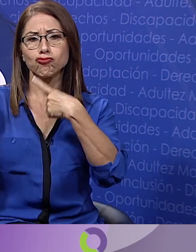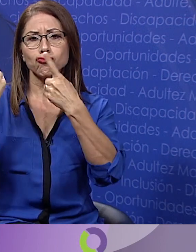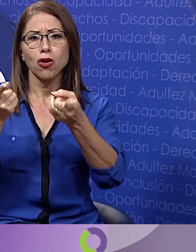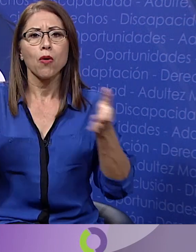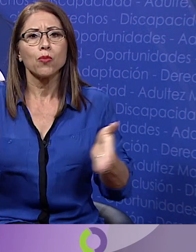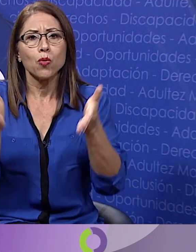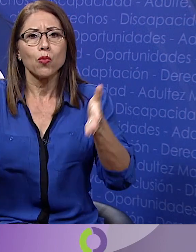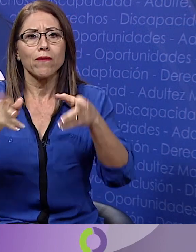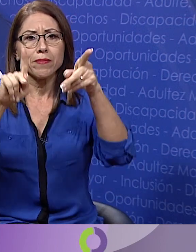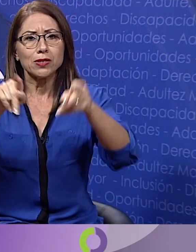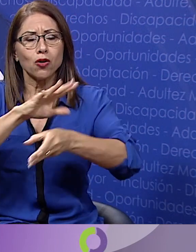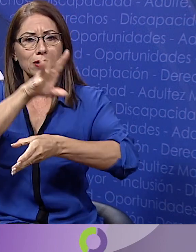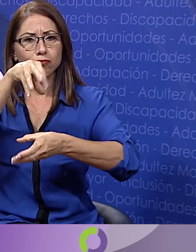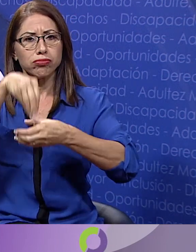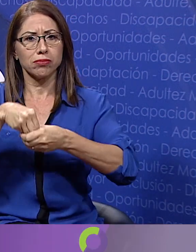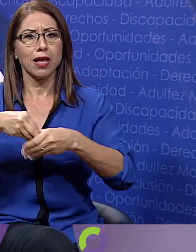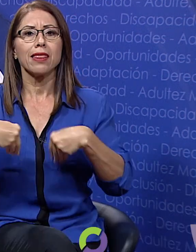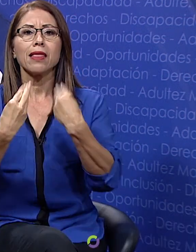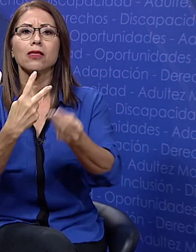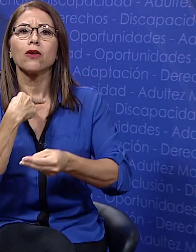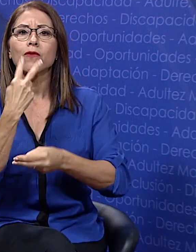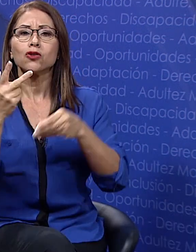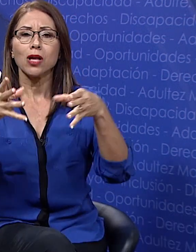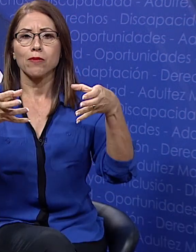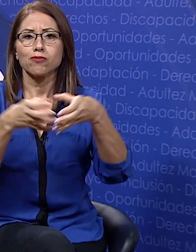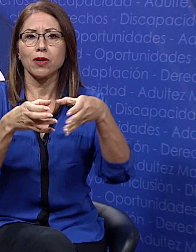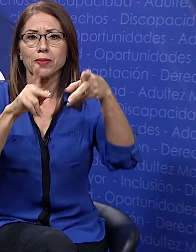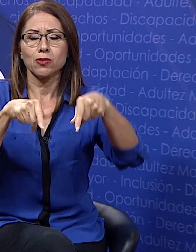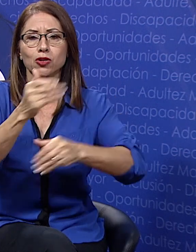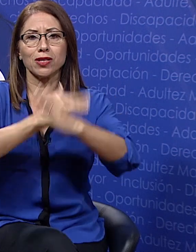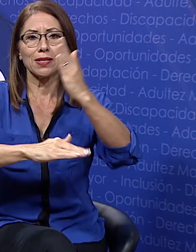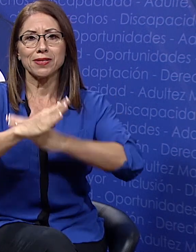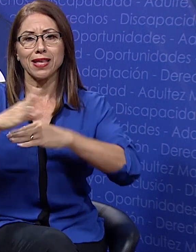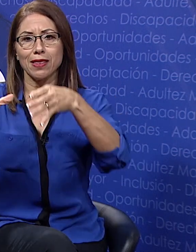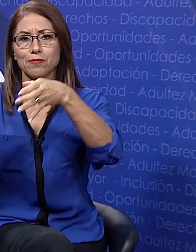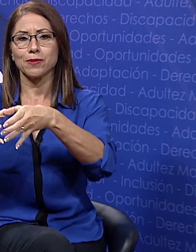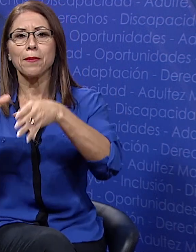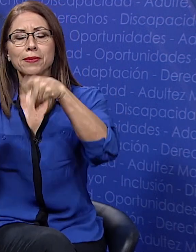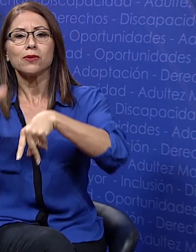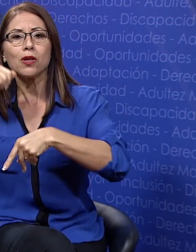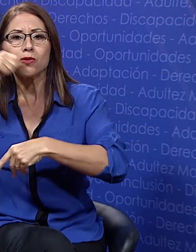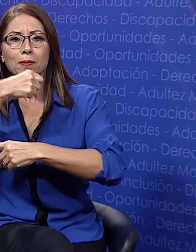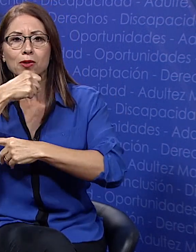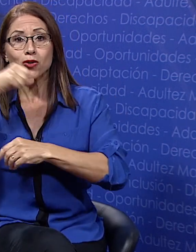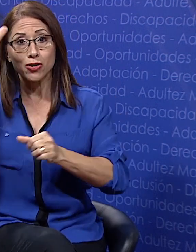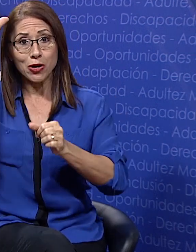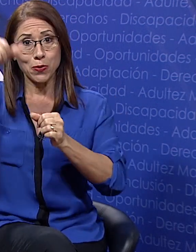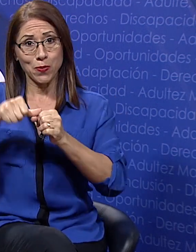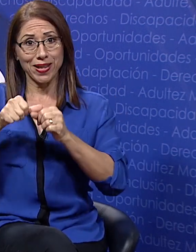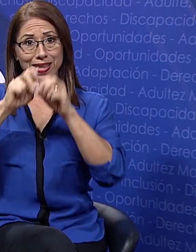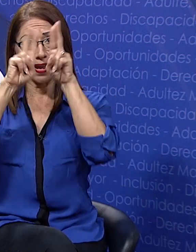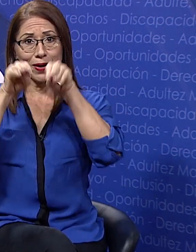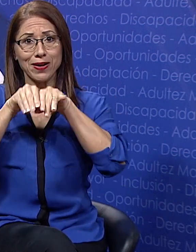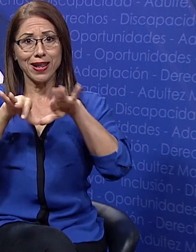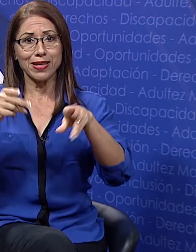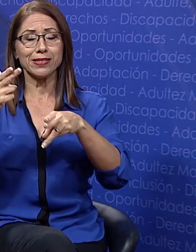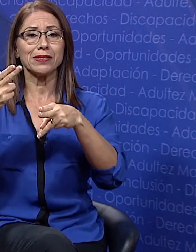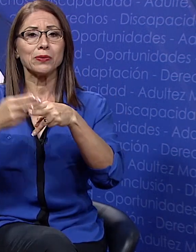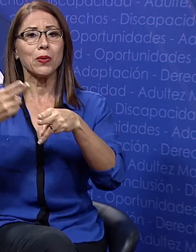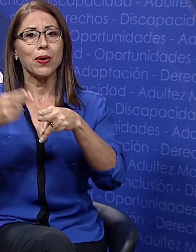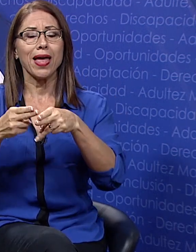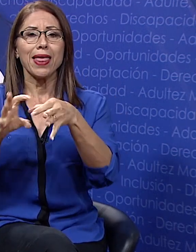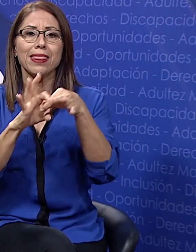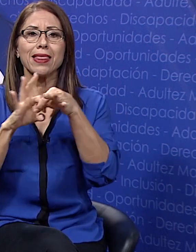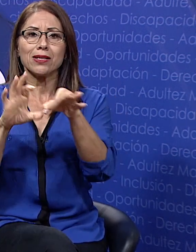la inclusión, dándole voz a las poblaciones con discapacidad y adulta mayor. Recuerde que nos encuentra en redes sociales como Nexos